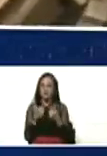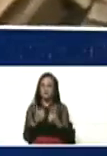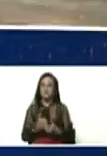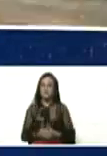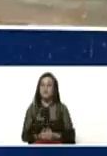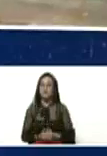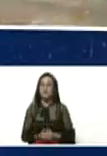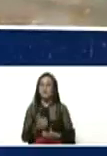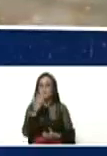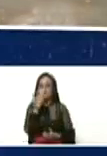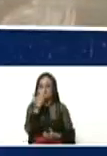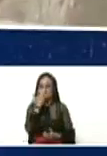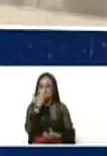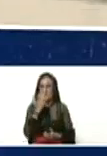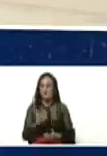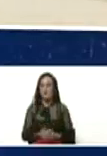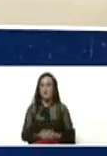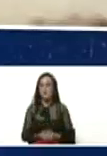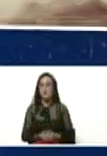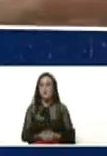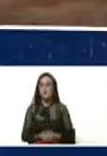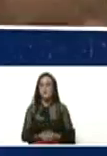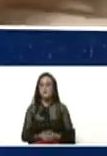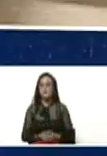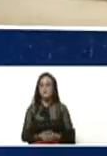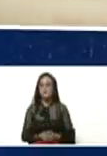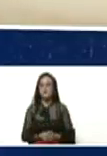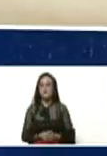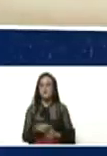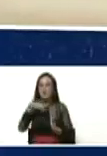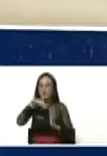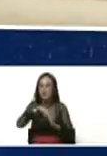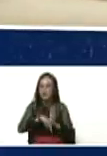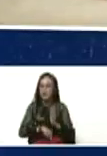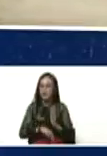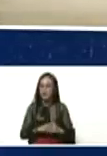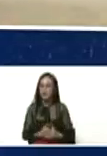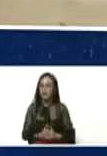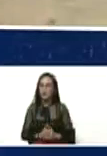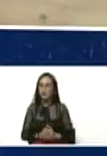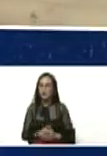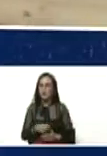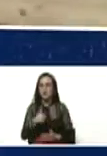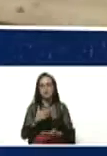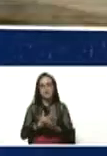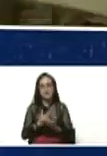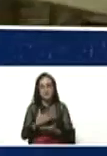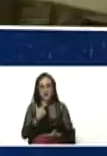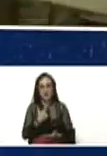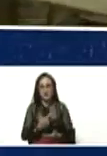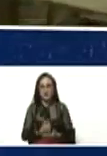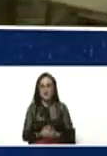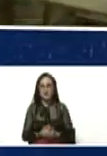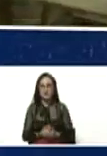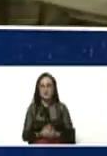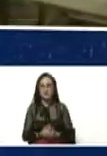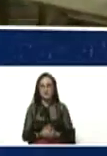Ardo. Orly. Fíjense ustedes. A fondo. Y yo siempre digo, donde